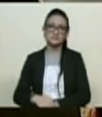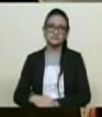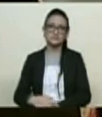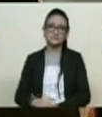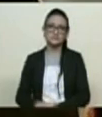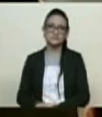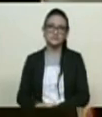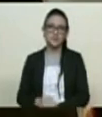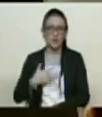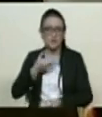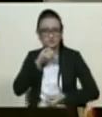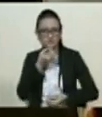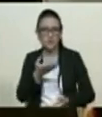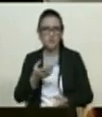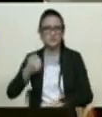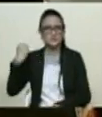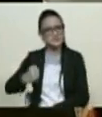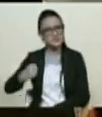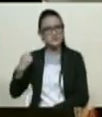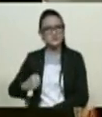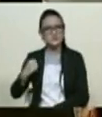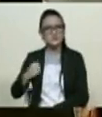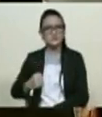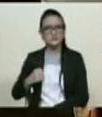esto, porque insistieron mucho